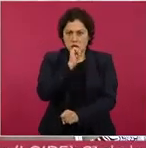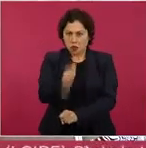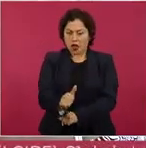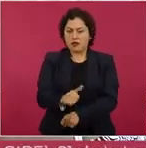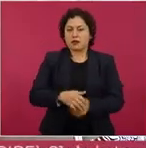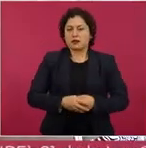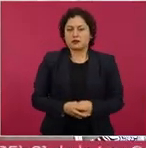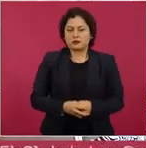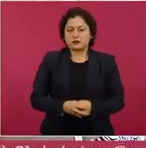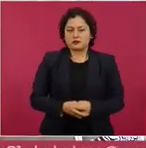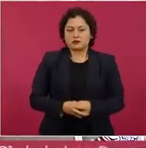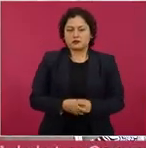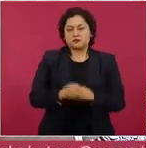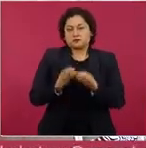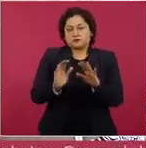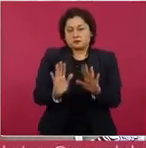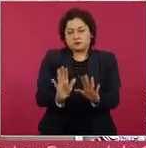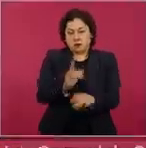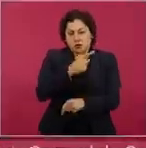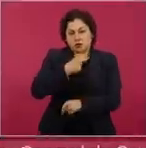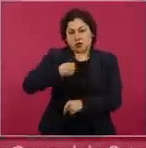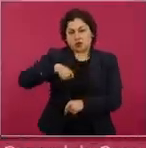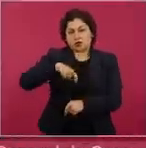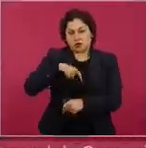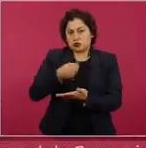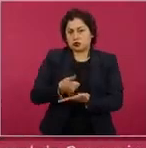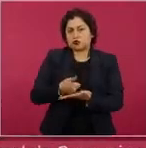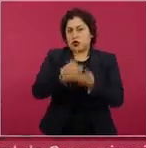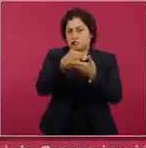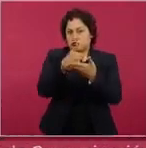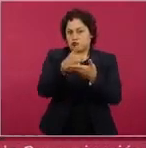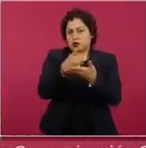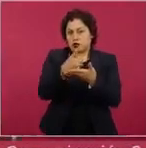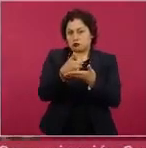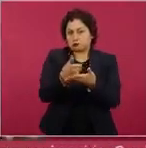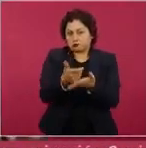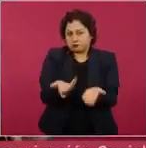al menos por lo que a nosotros corresponde,